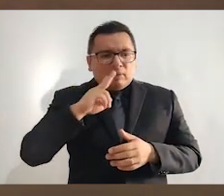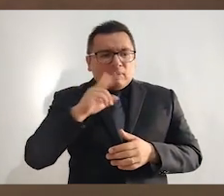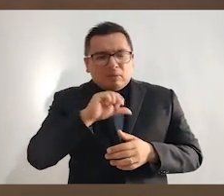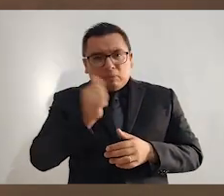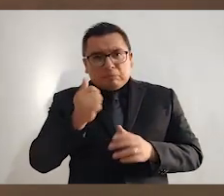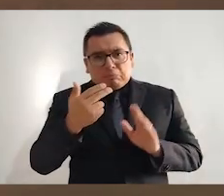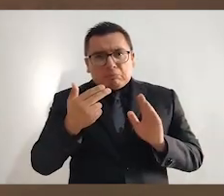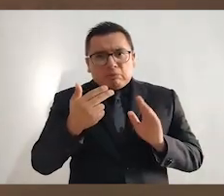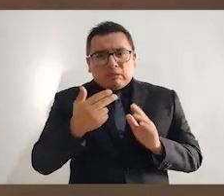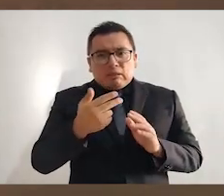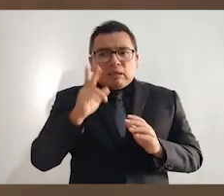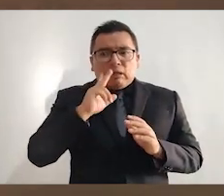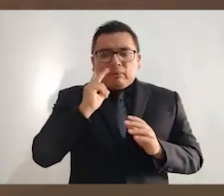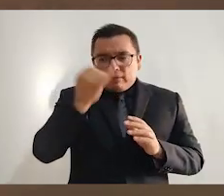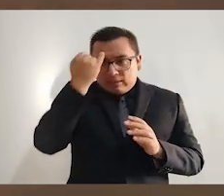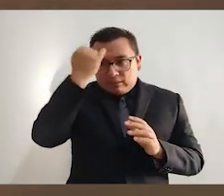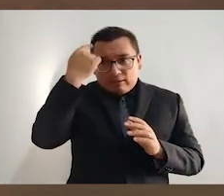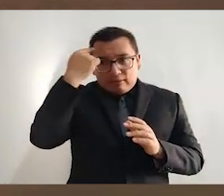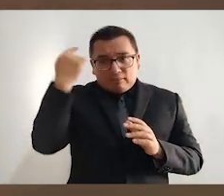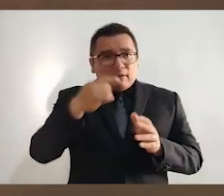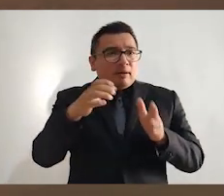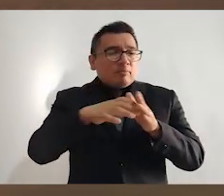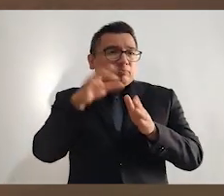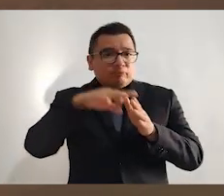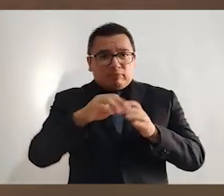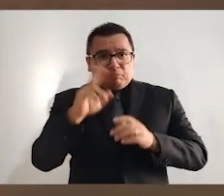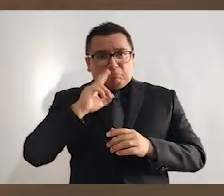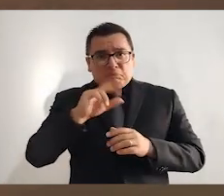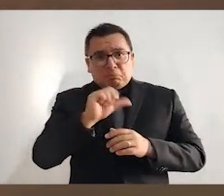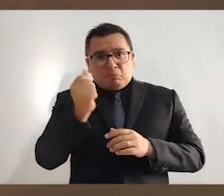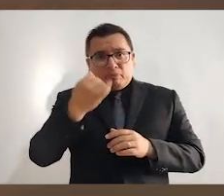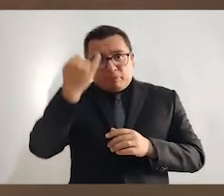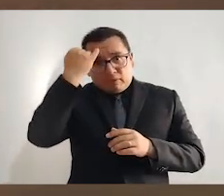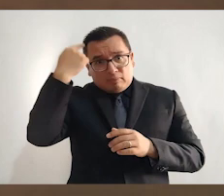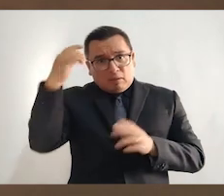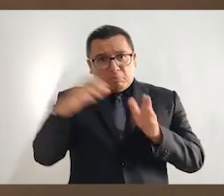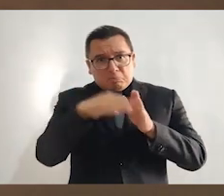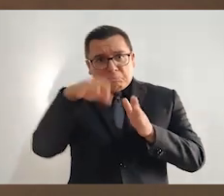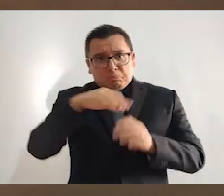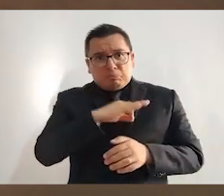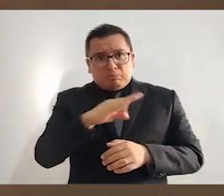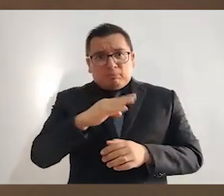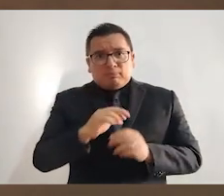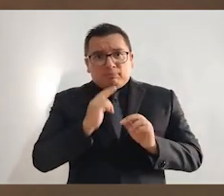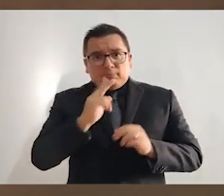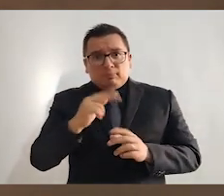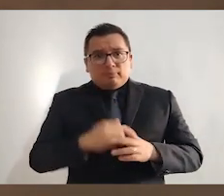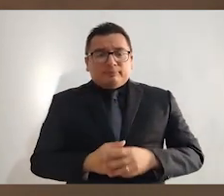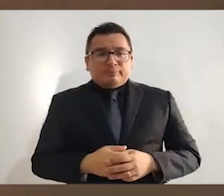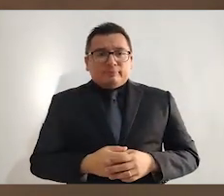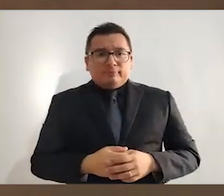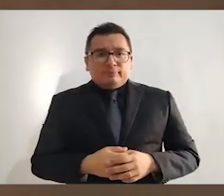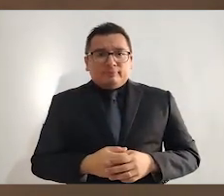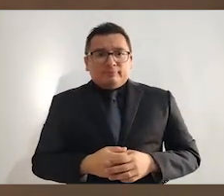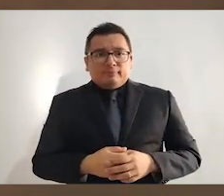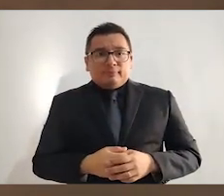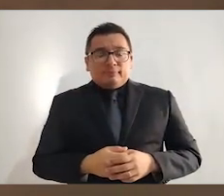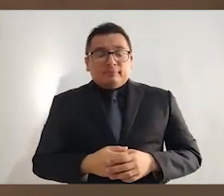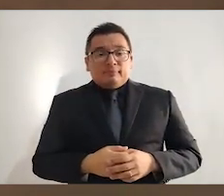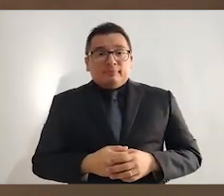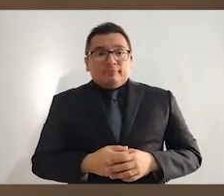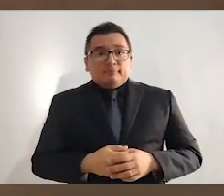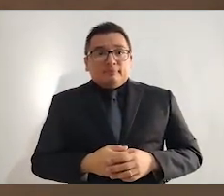de herramientas, aparte del sistema braille, otras herramientas que nos permitan votar de mejor forma. ¿Qué significó para usted,